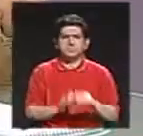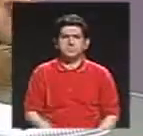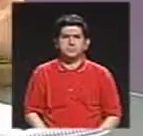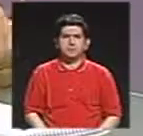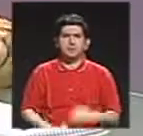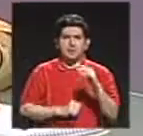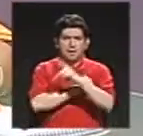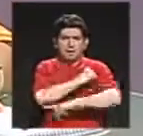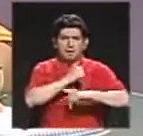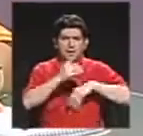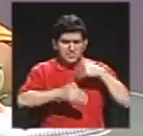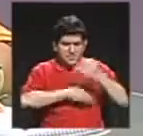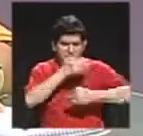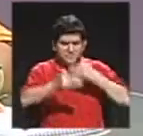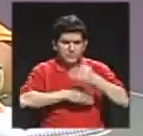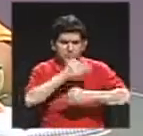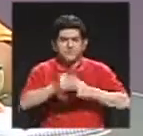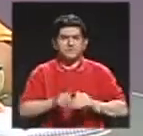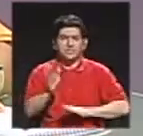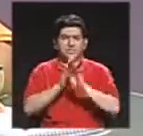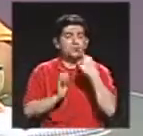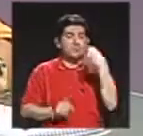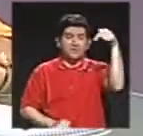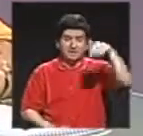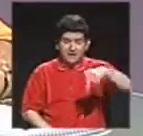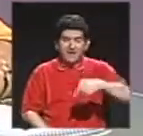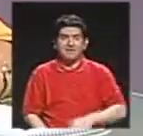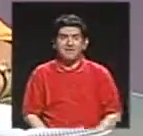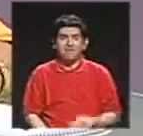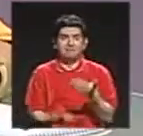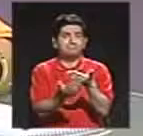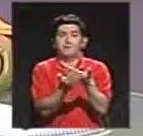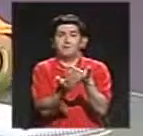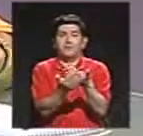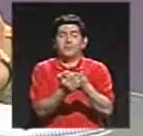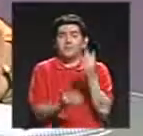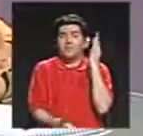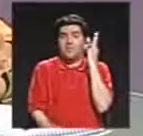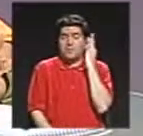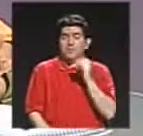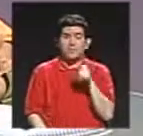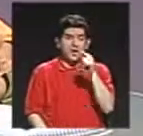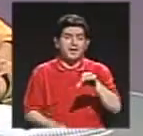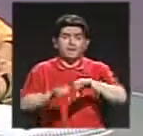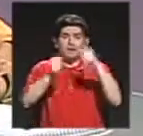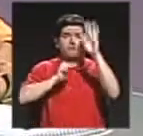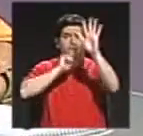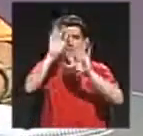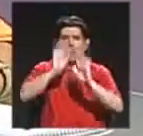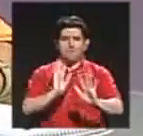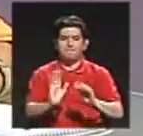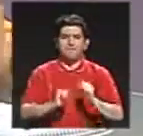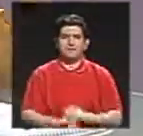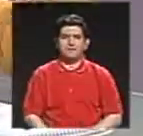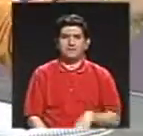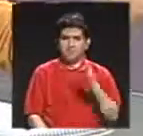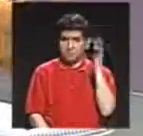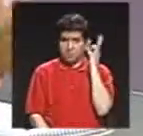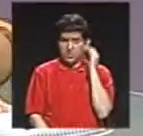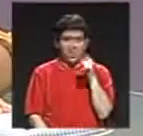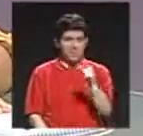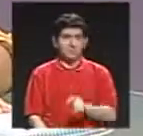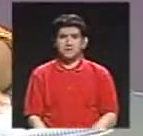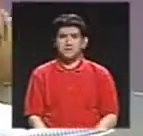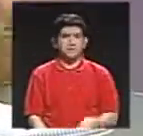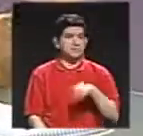país en vías de desarrollo como le llaman al nuestro eh es la evidencia de que hay mujeres que están rompiendo esquemas de que hay mujeres que no